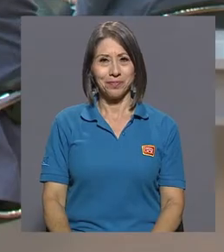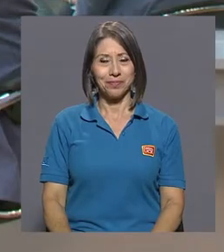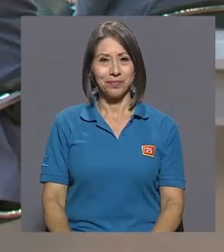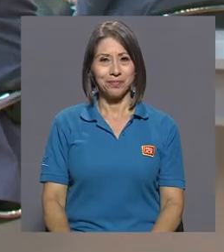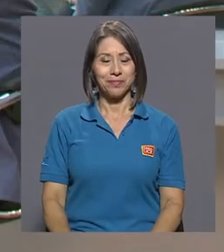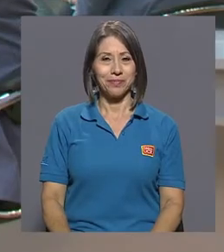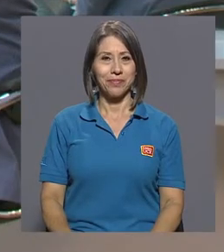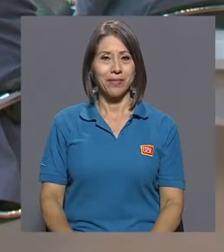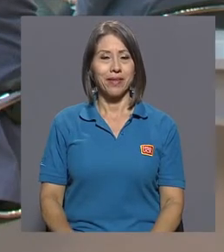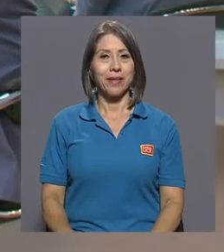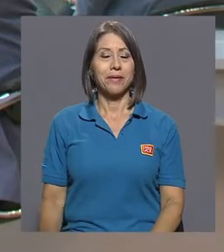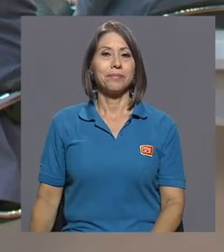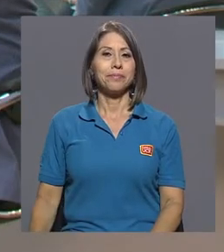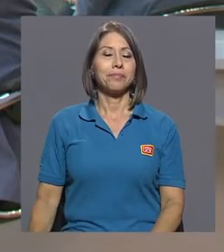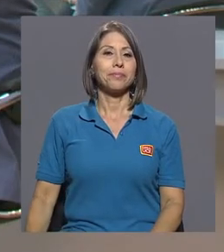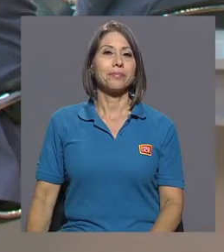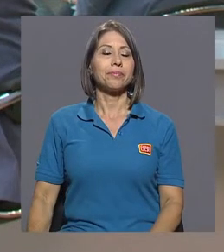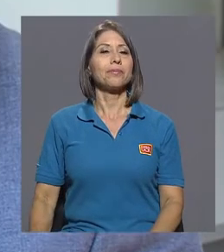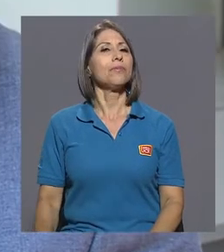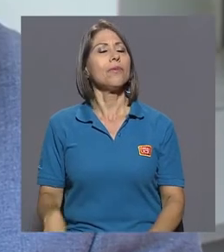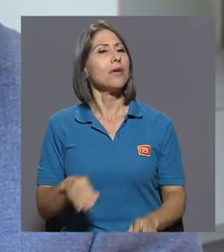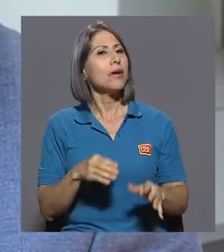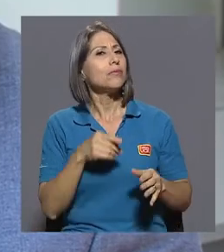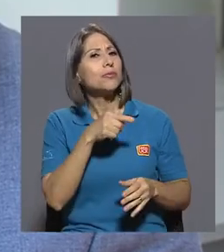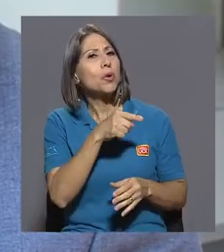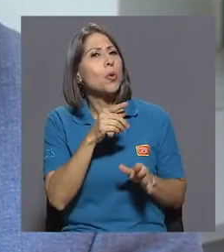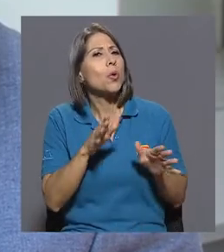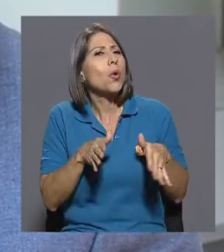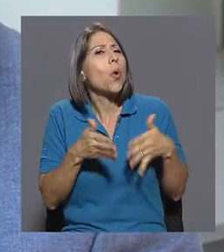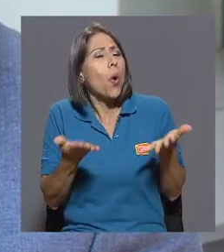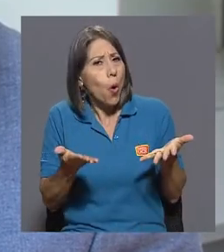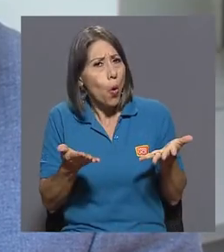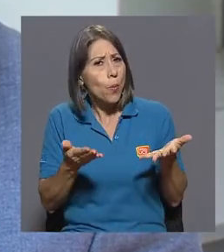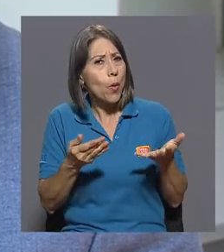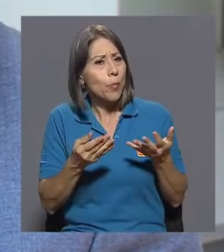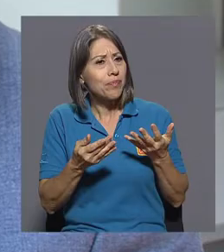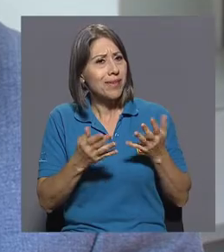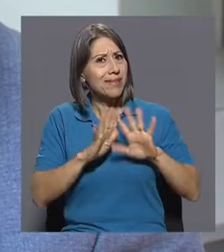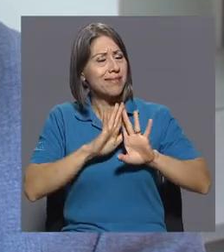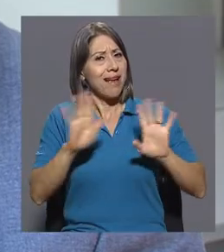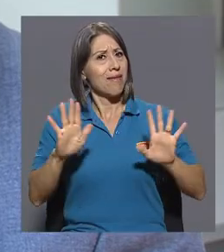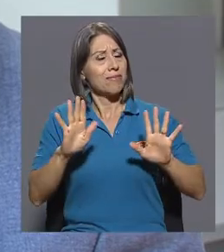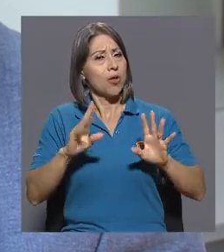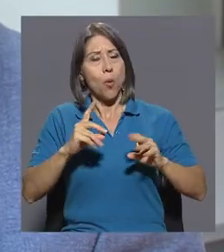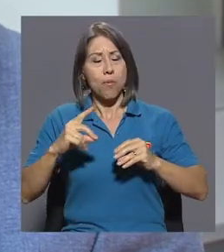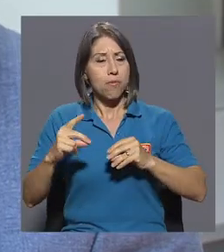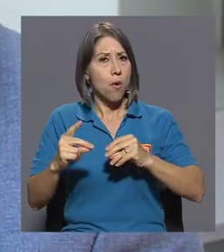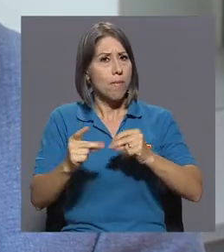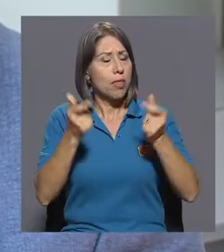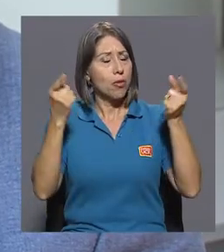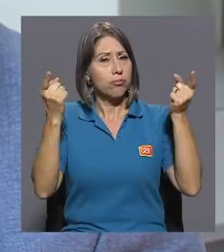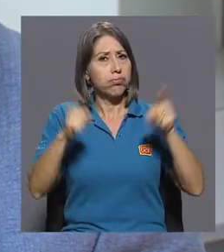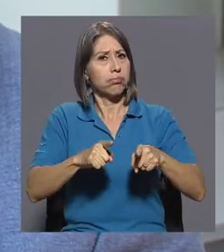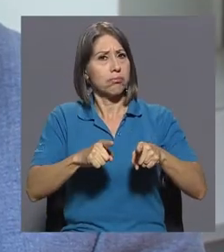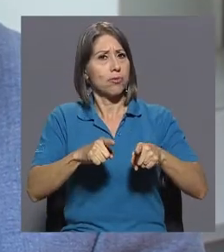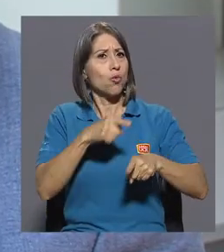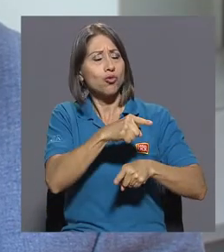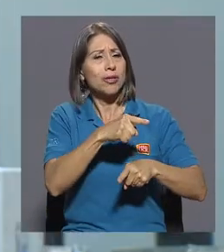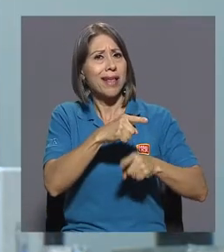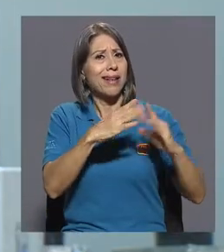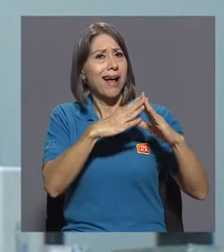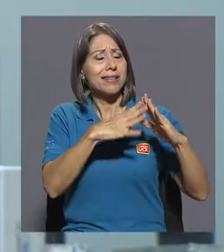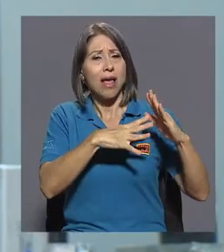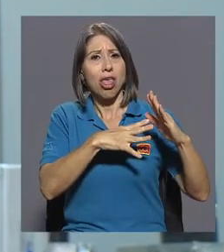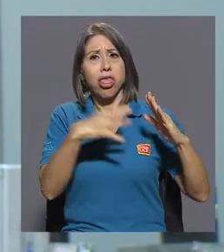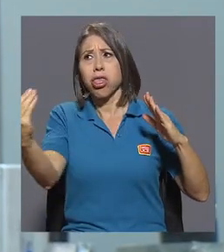¿Cómo llega a hacer ese corte tan fuerte en el que de un pronto a otro usted se va de su casa y está en la calle?